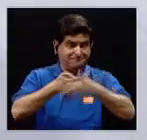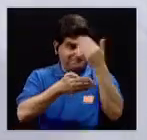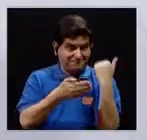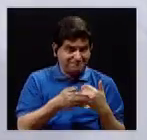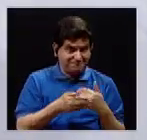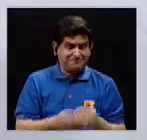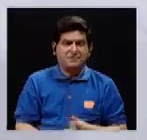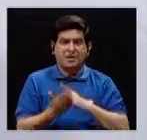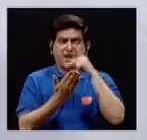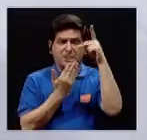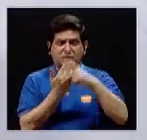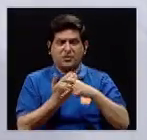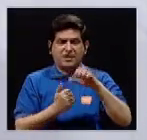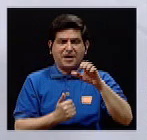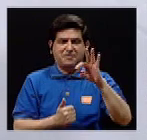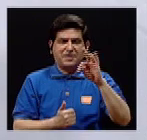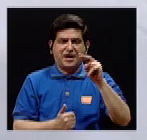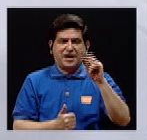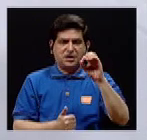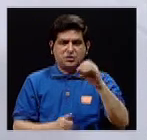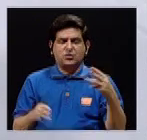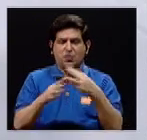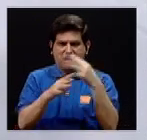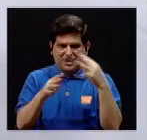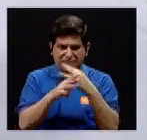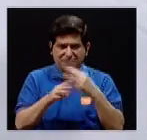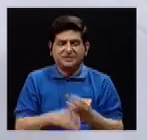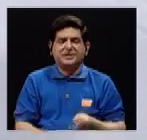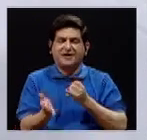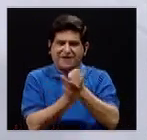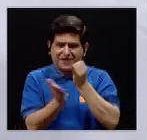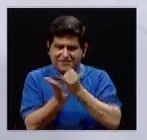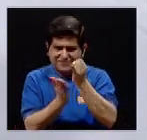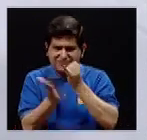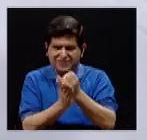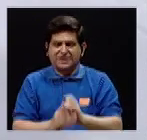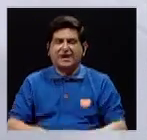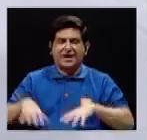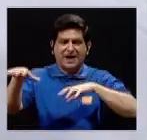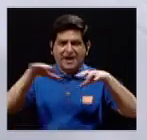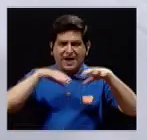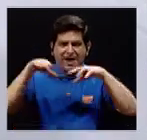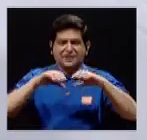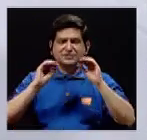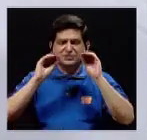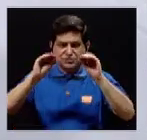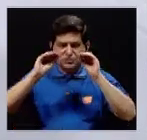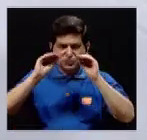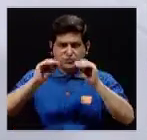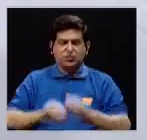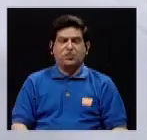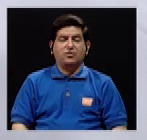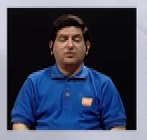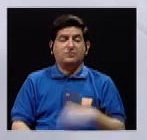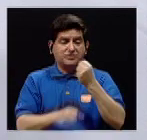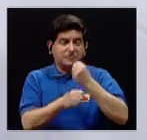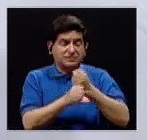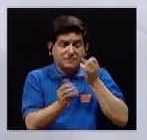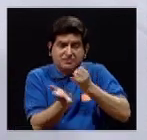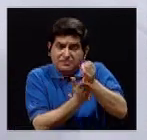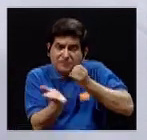el el programa deom matemática es un programa de investigación para la acción pedagógica Entonces los esfuerzos de